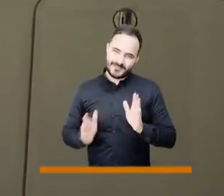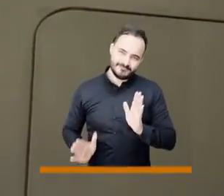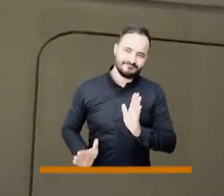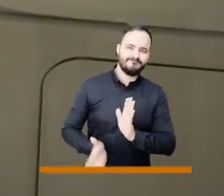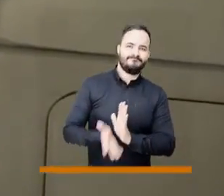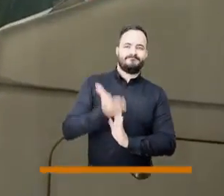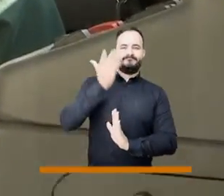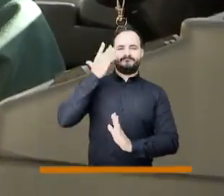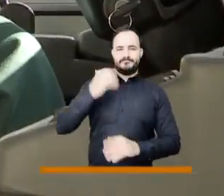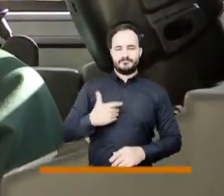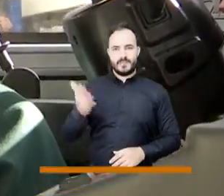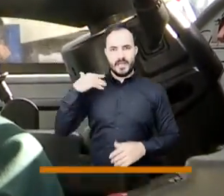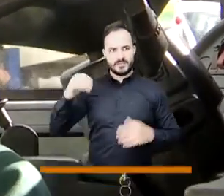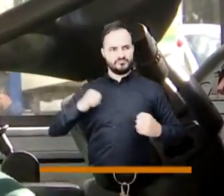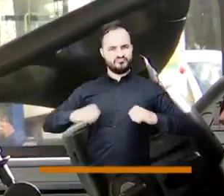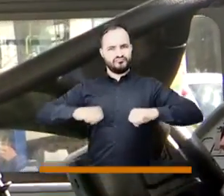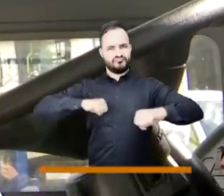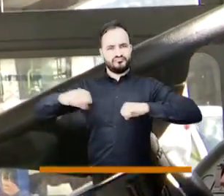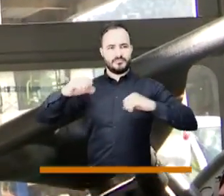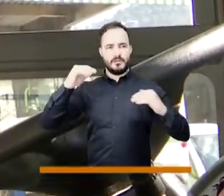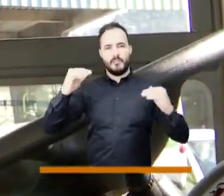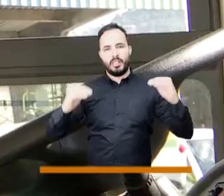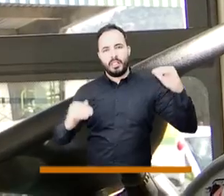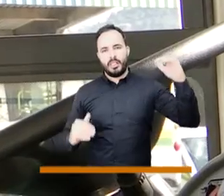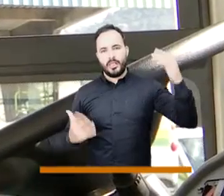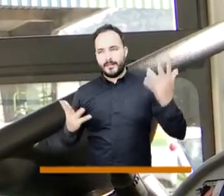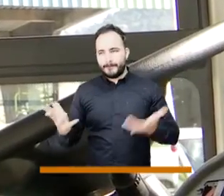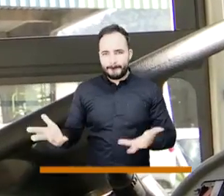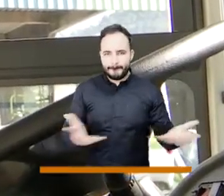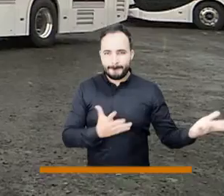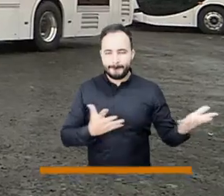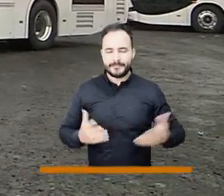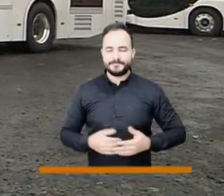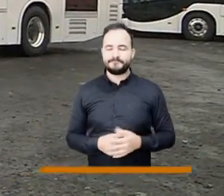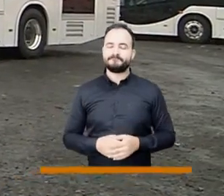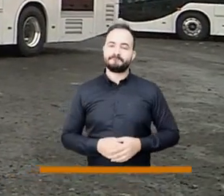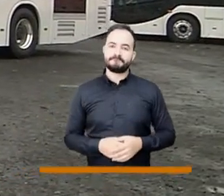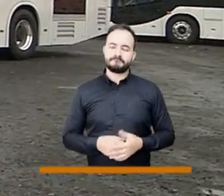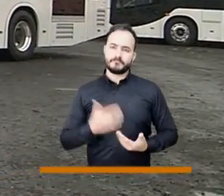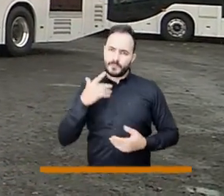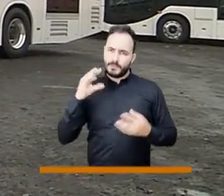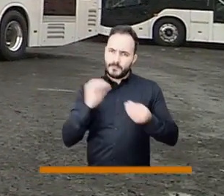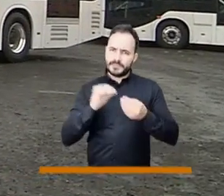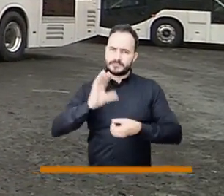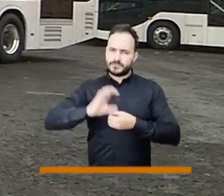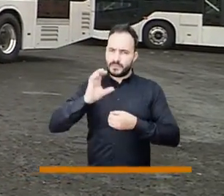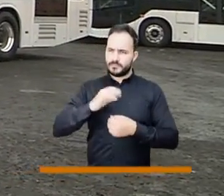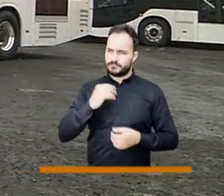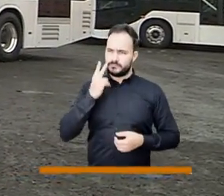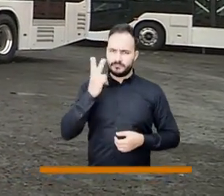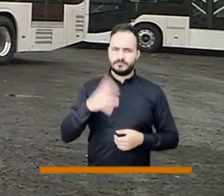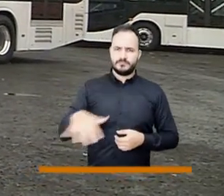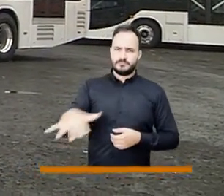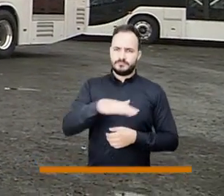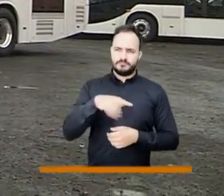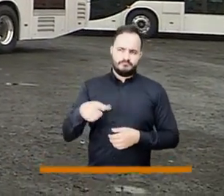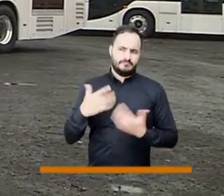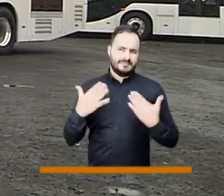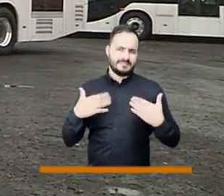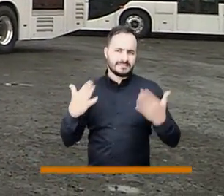ese camino y esa visión que teníamos y ese liderazgo, ¿cierto? Exactamente. Además también porque Creo que la ciudad tiene dos